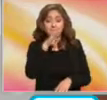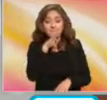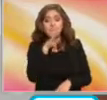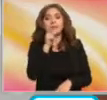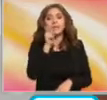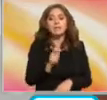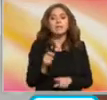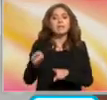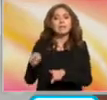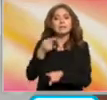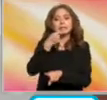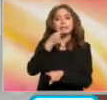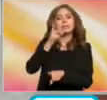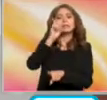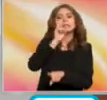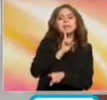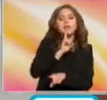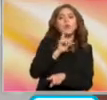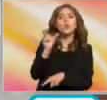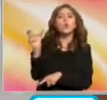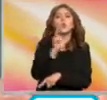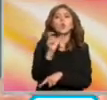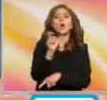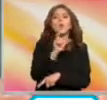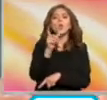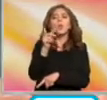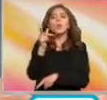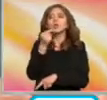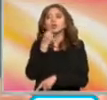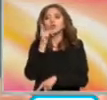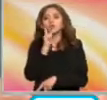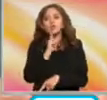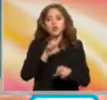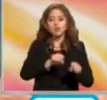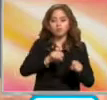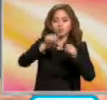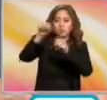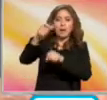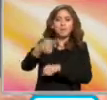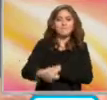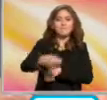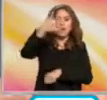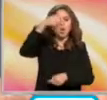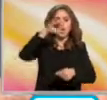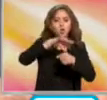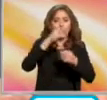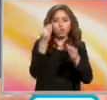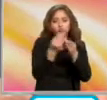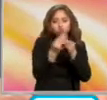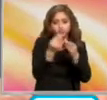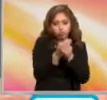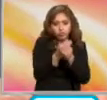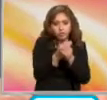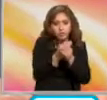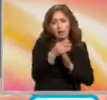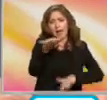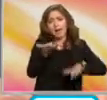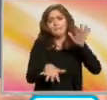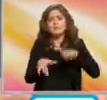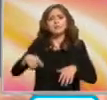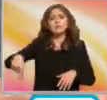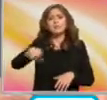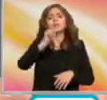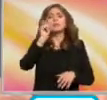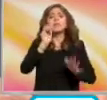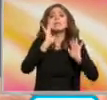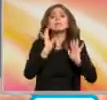sus niñas. ¿En qué momento es prudente llevar una niña a su primera consulta ginecológica? Porque pues, asumimos que esto es solamente cuando ya